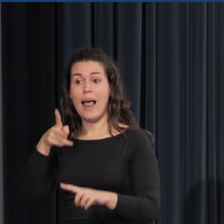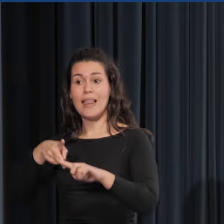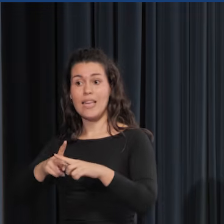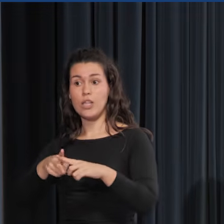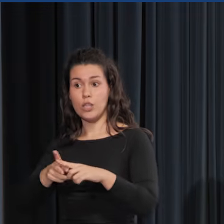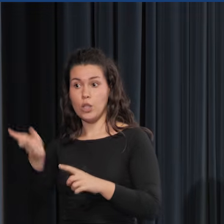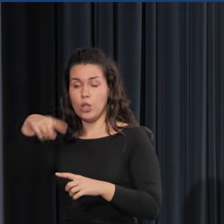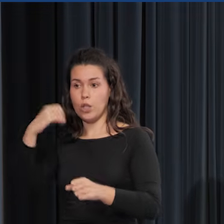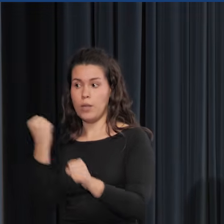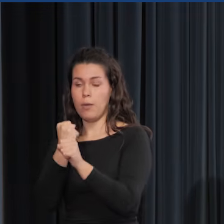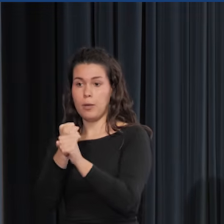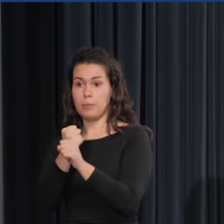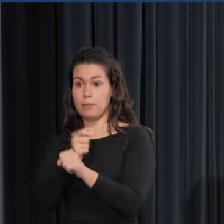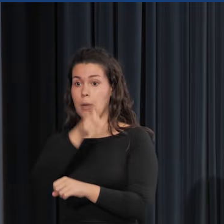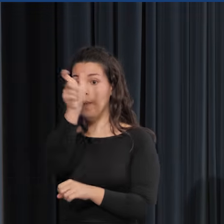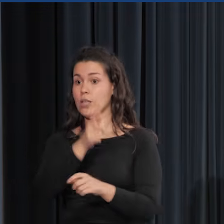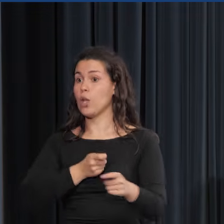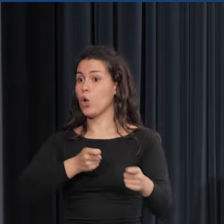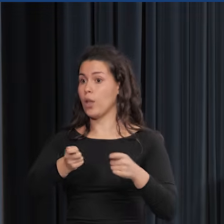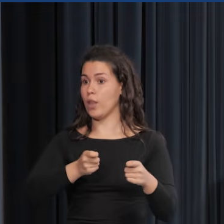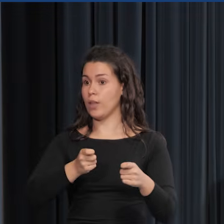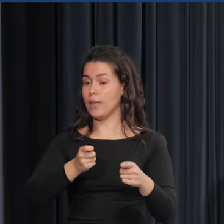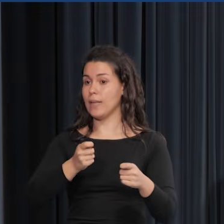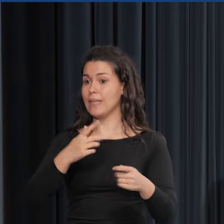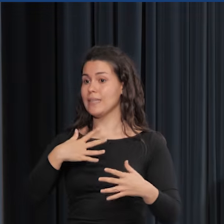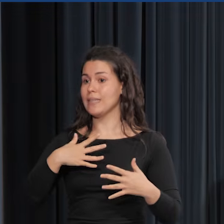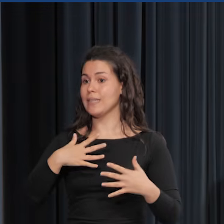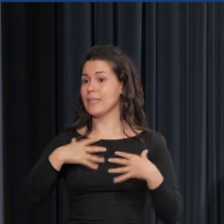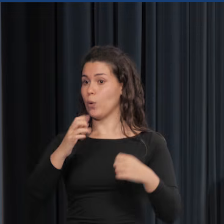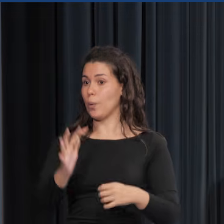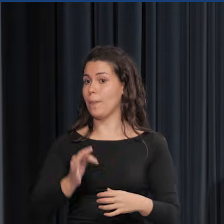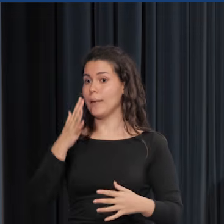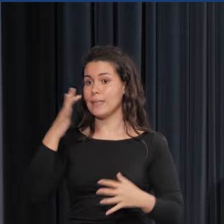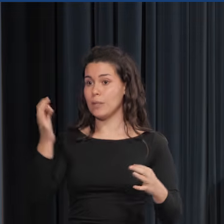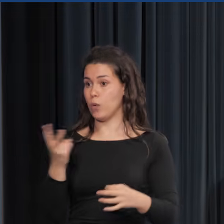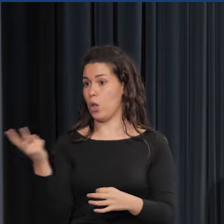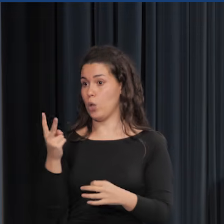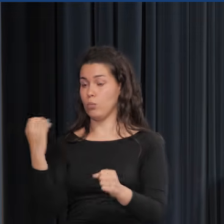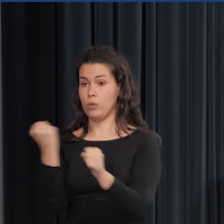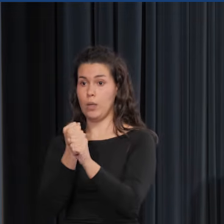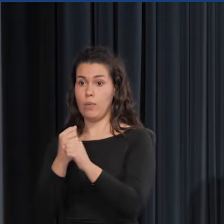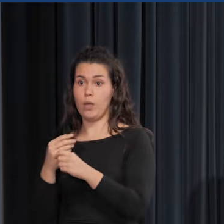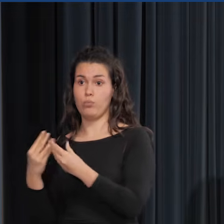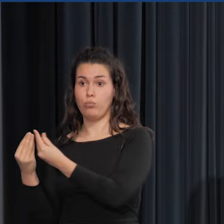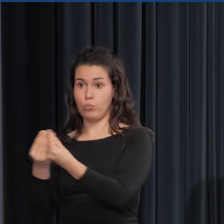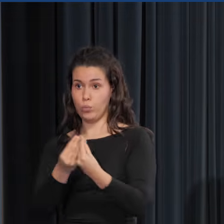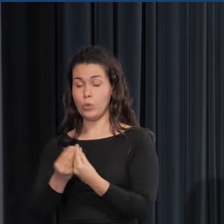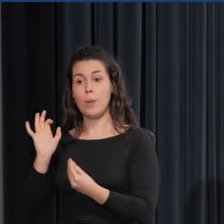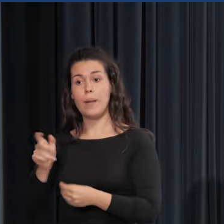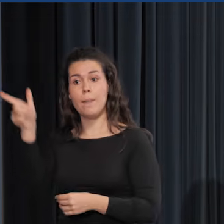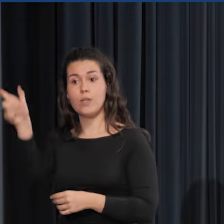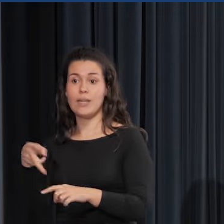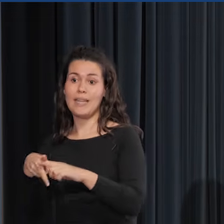que trabajan mano a mano con los coordinadores de seguridad y salud, que además esos coordinadores son los que llevan la coordinación en obra, pero el técnico intermedio